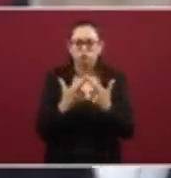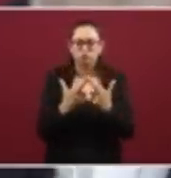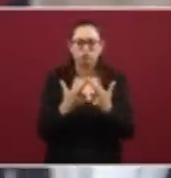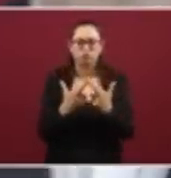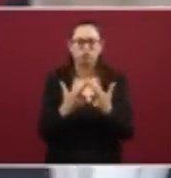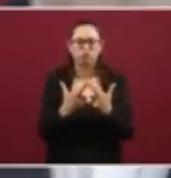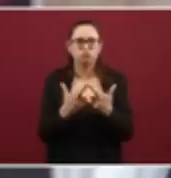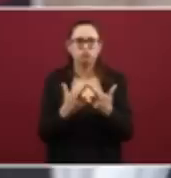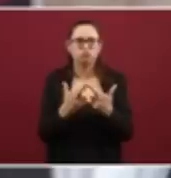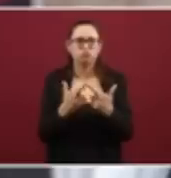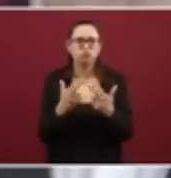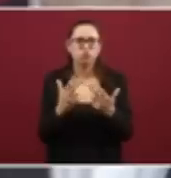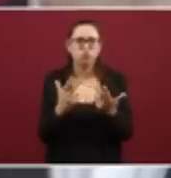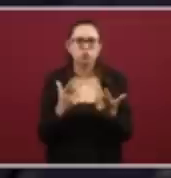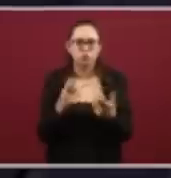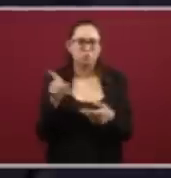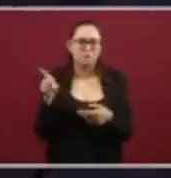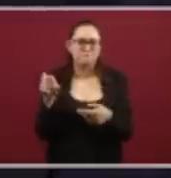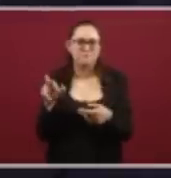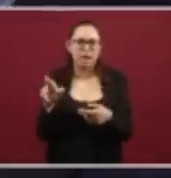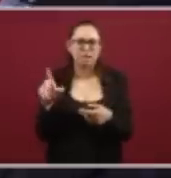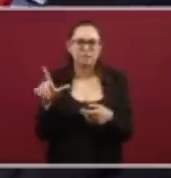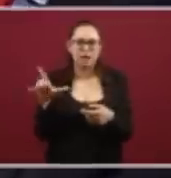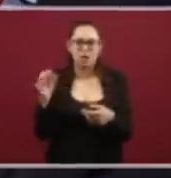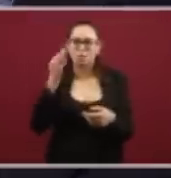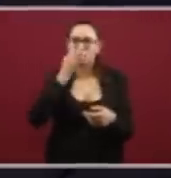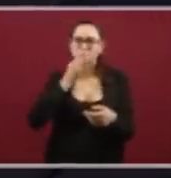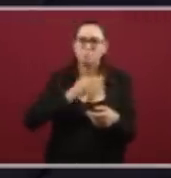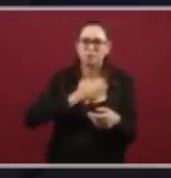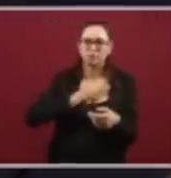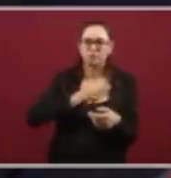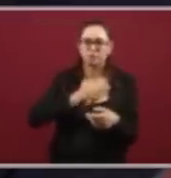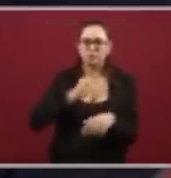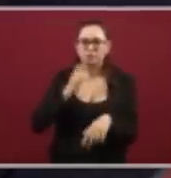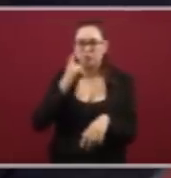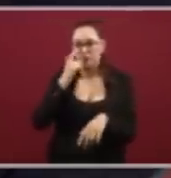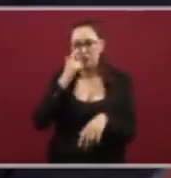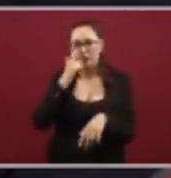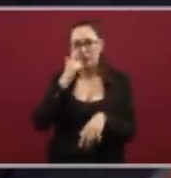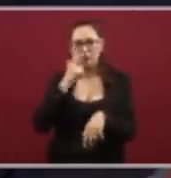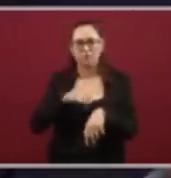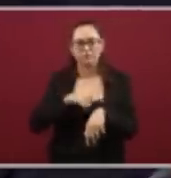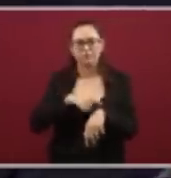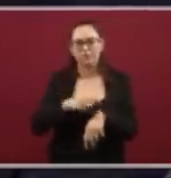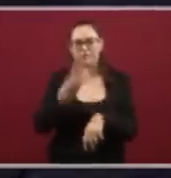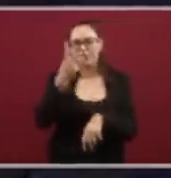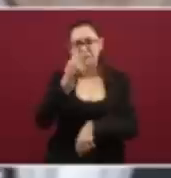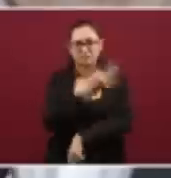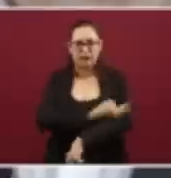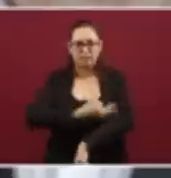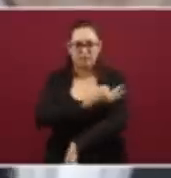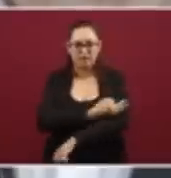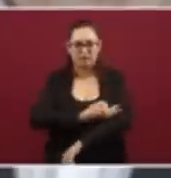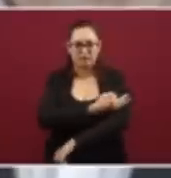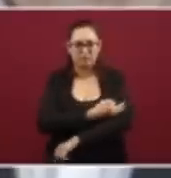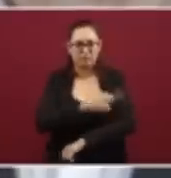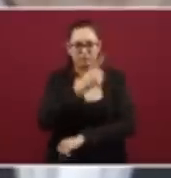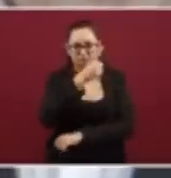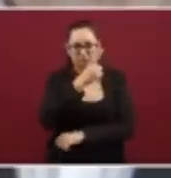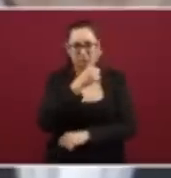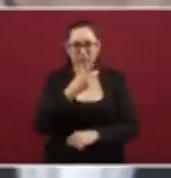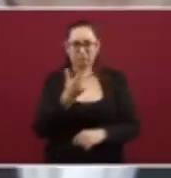me informó marcelo que se va a llevar a cabo a partir de las 3 de la tarde no sé si